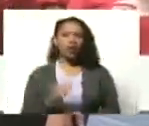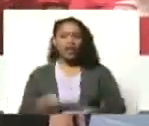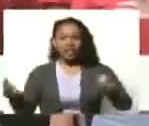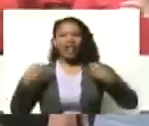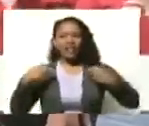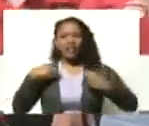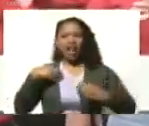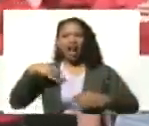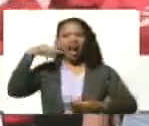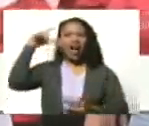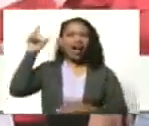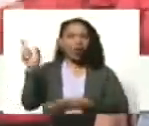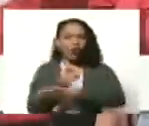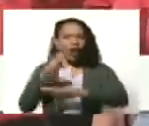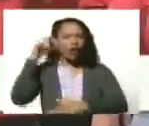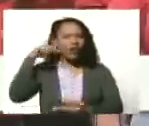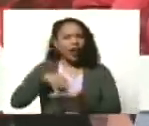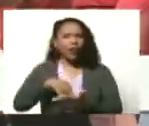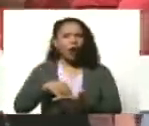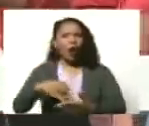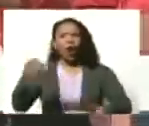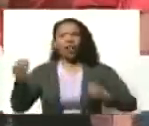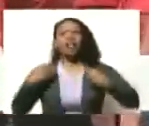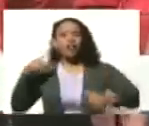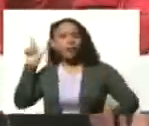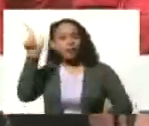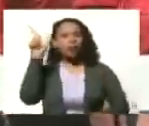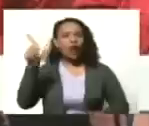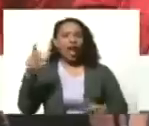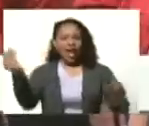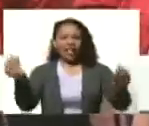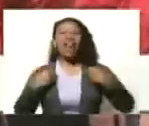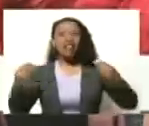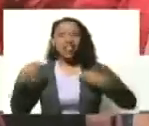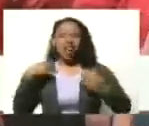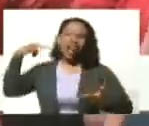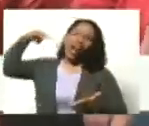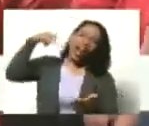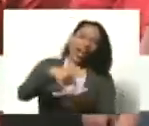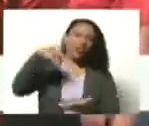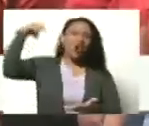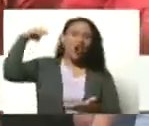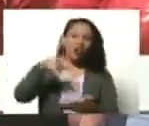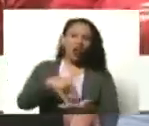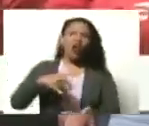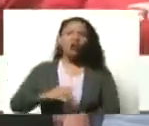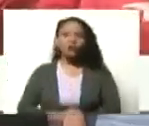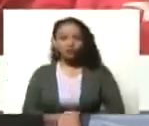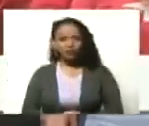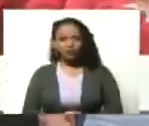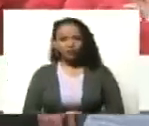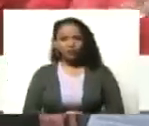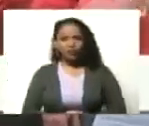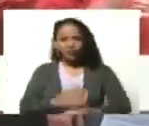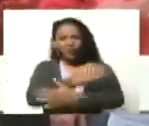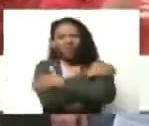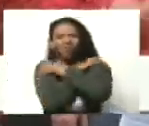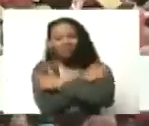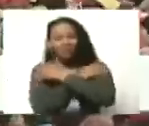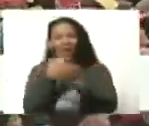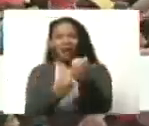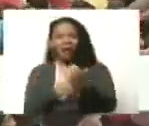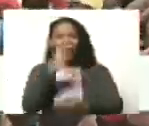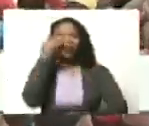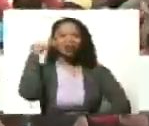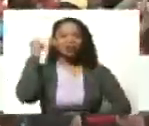viva la Cava! ¡Que viva el PSUV! ¡Que viva Carabobo! Un abrazo, hermanos y